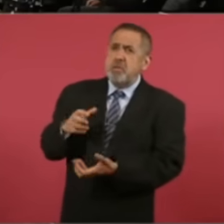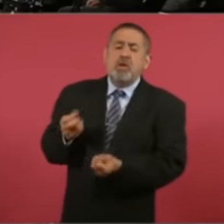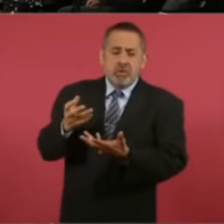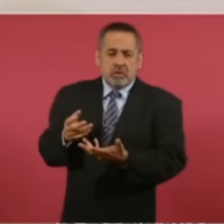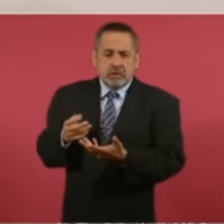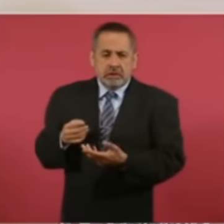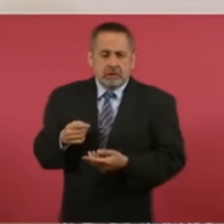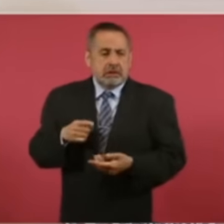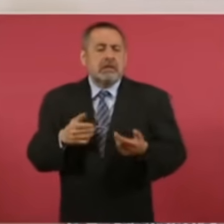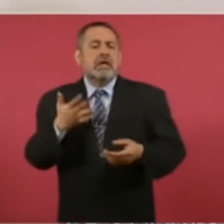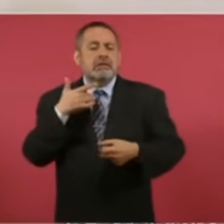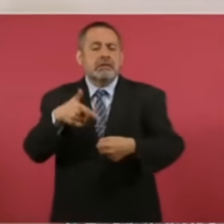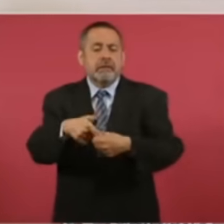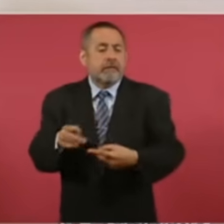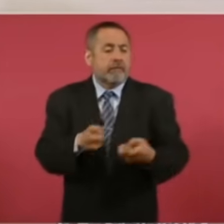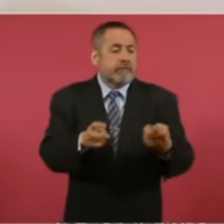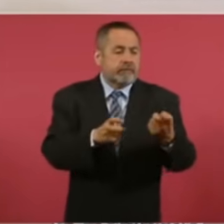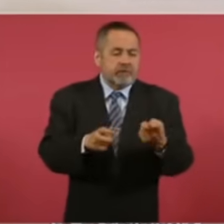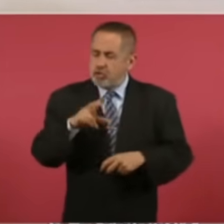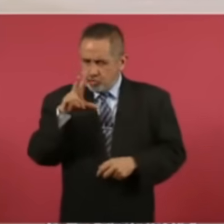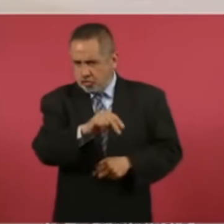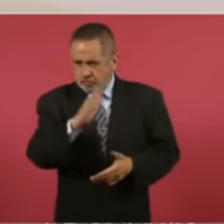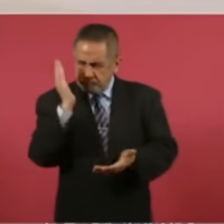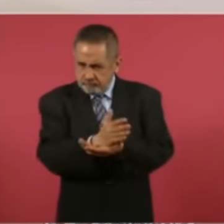por no permitir el huachicol?